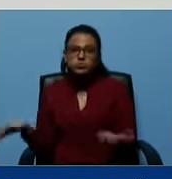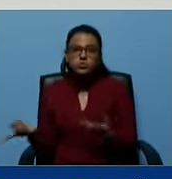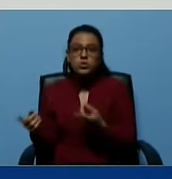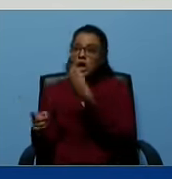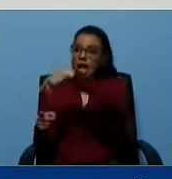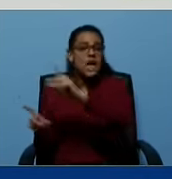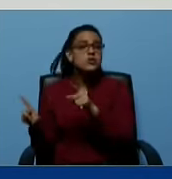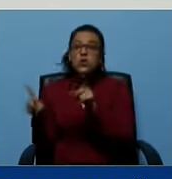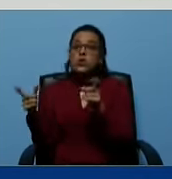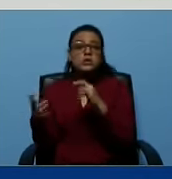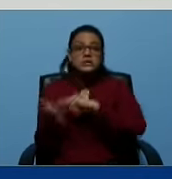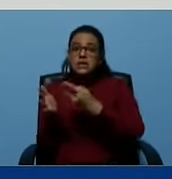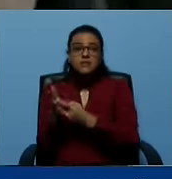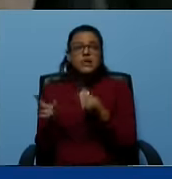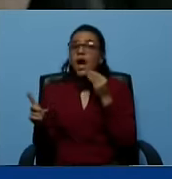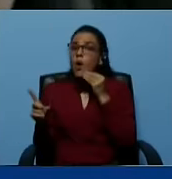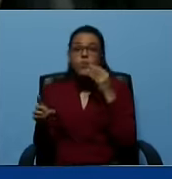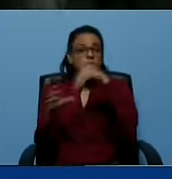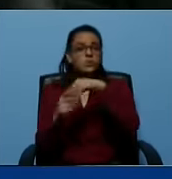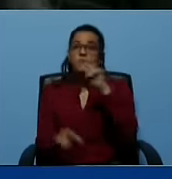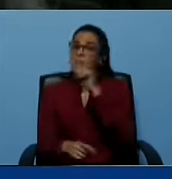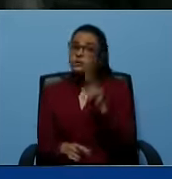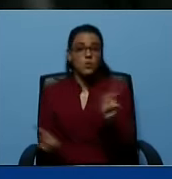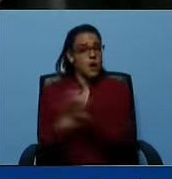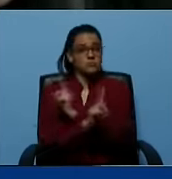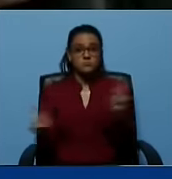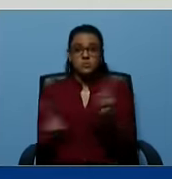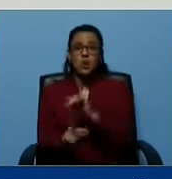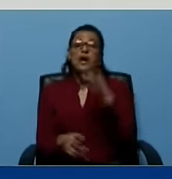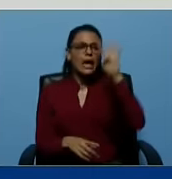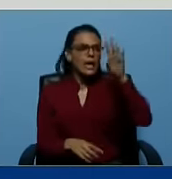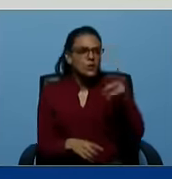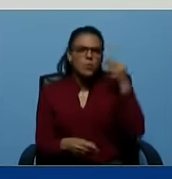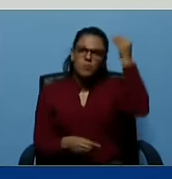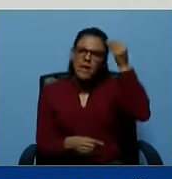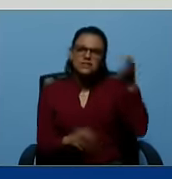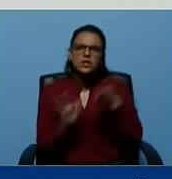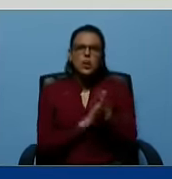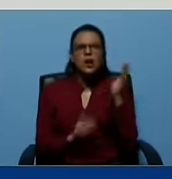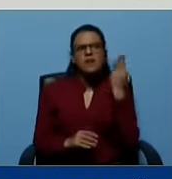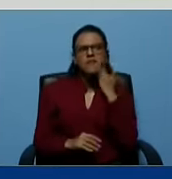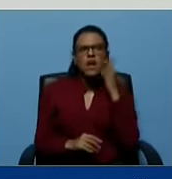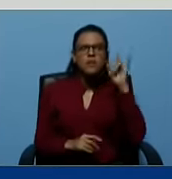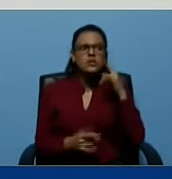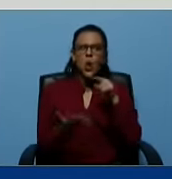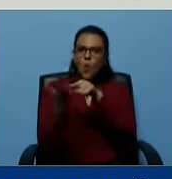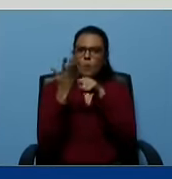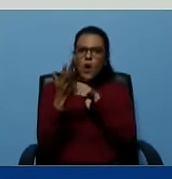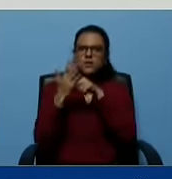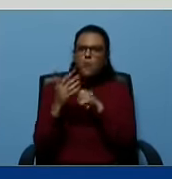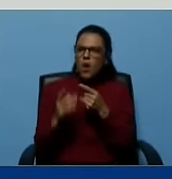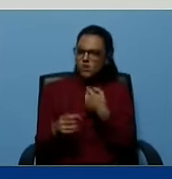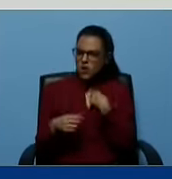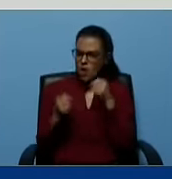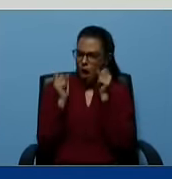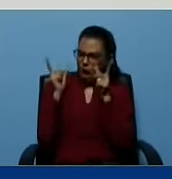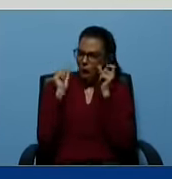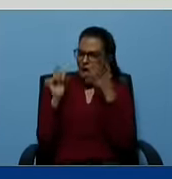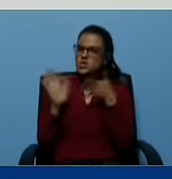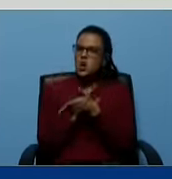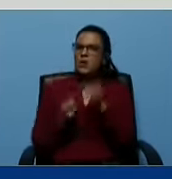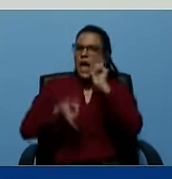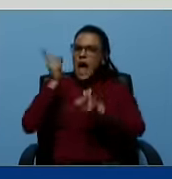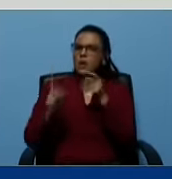Venezuela. Ah, que por las redes hicieron creer eso. Y a los propios jóvenes,